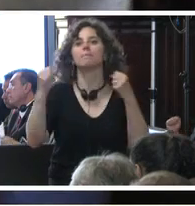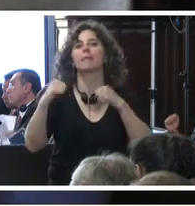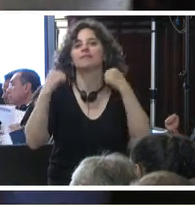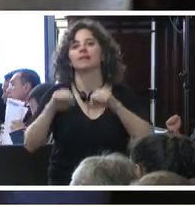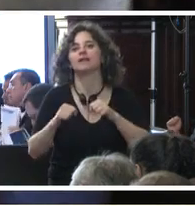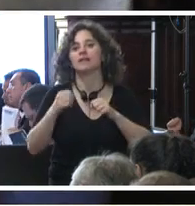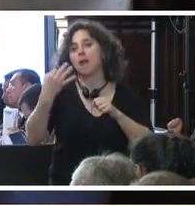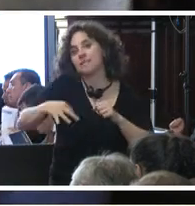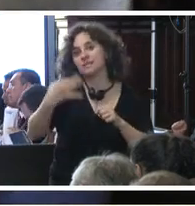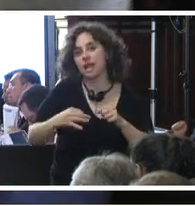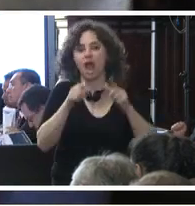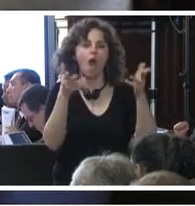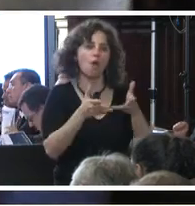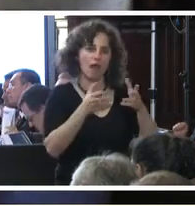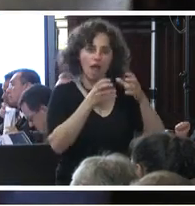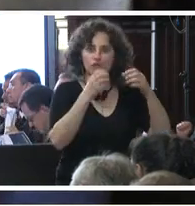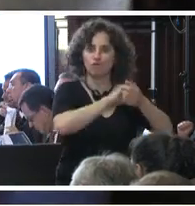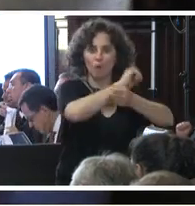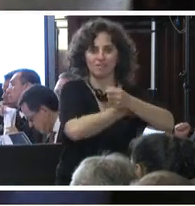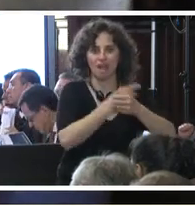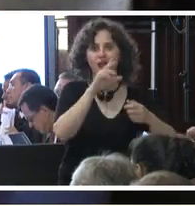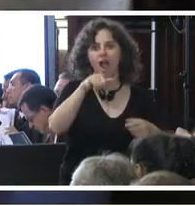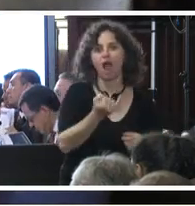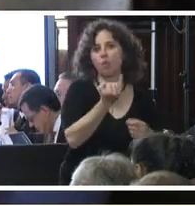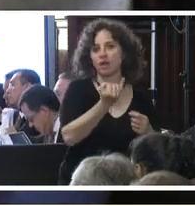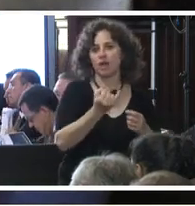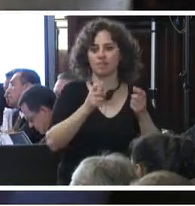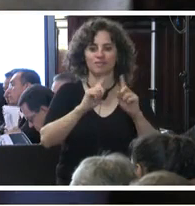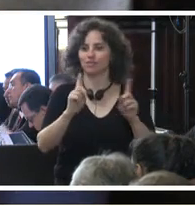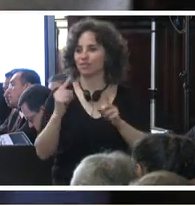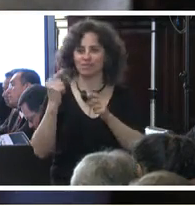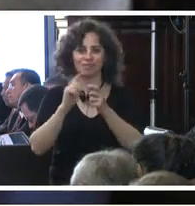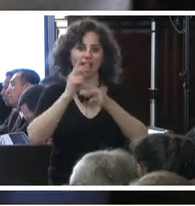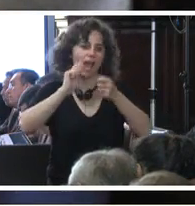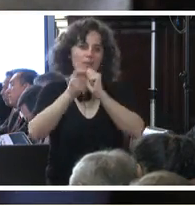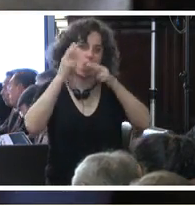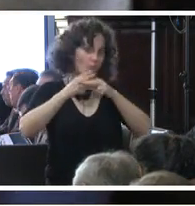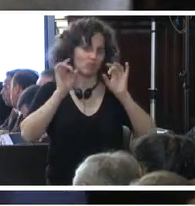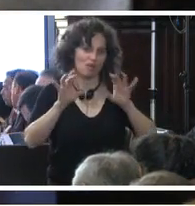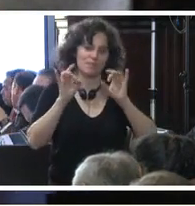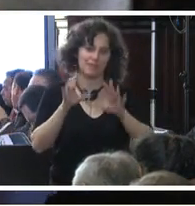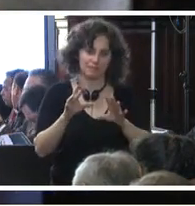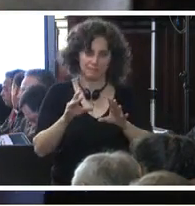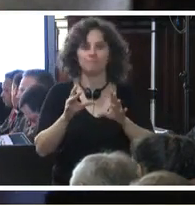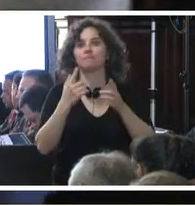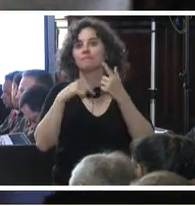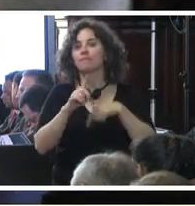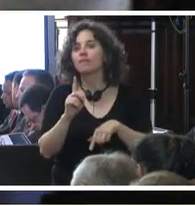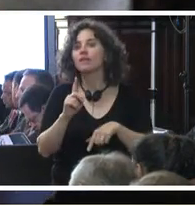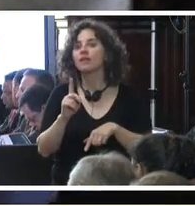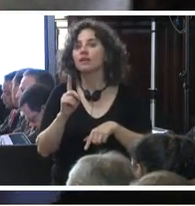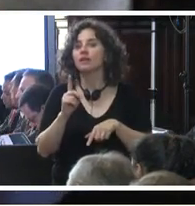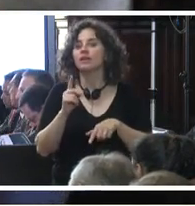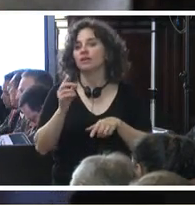llamada Fuerza Coahuila, pudiera dejar de lado las violaciones graves a derechos humanos. no podemos dejar de lado que en